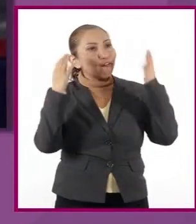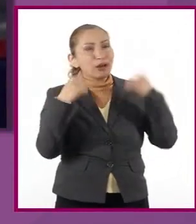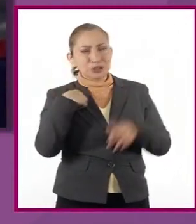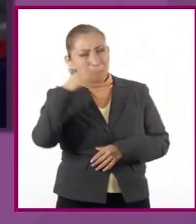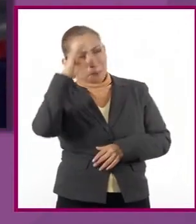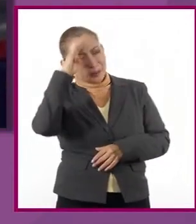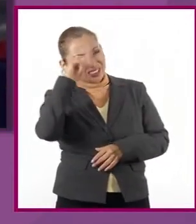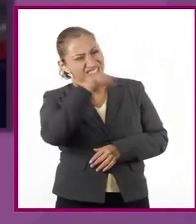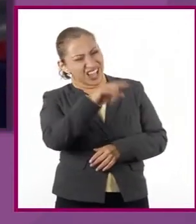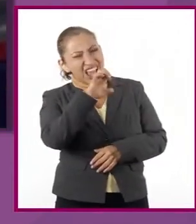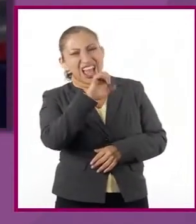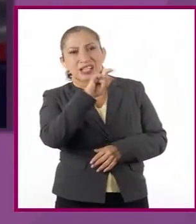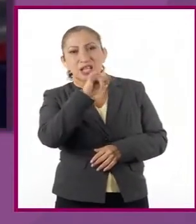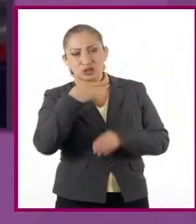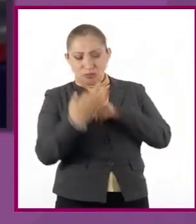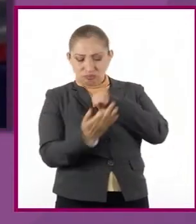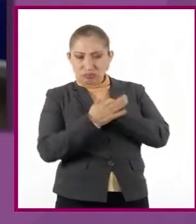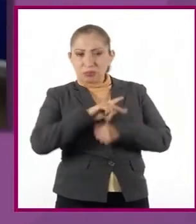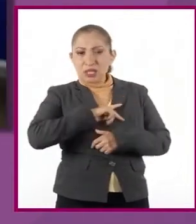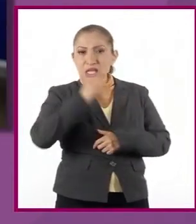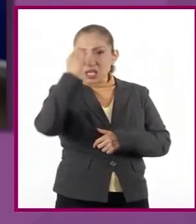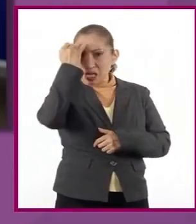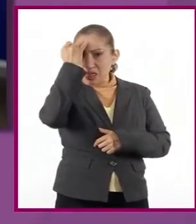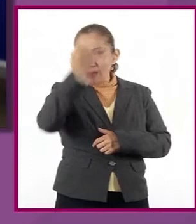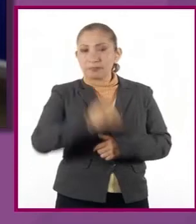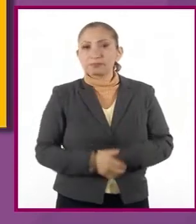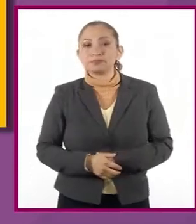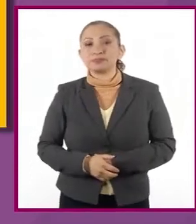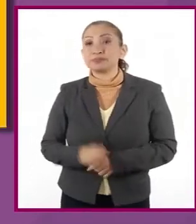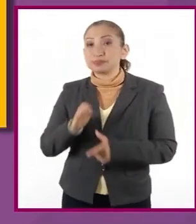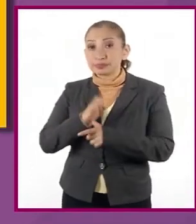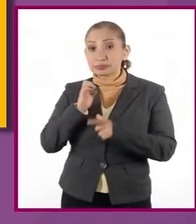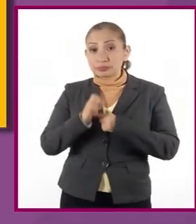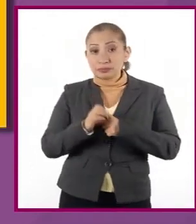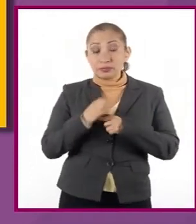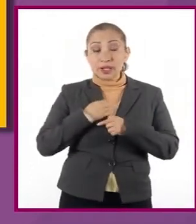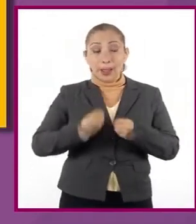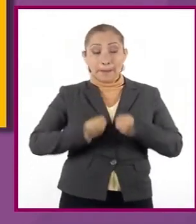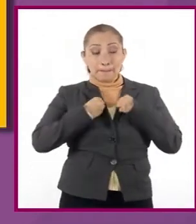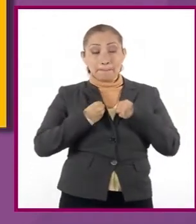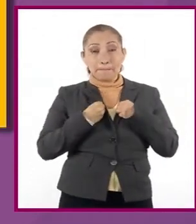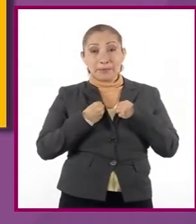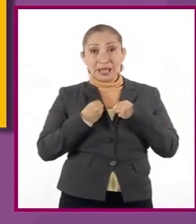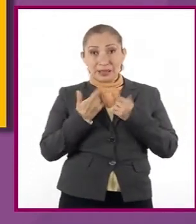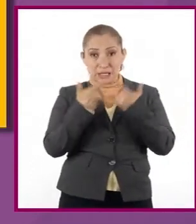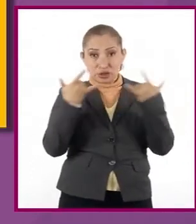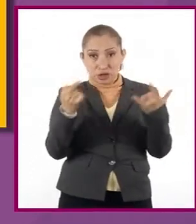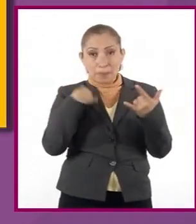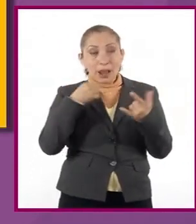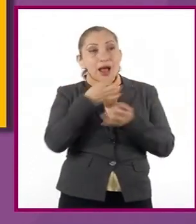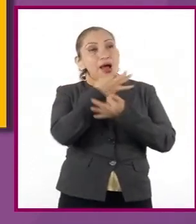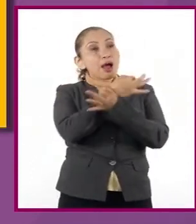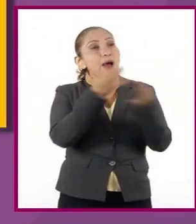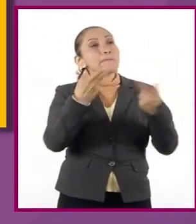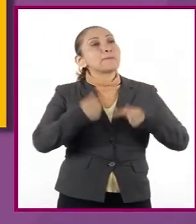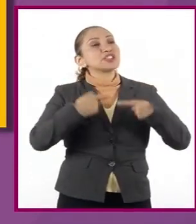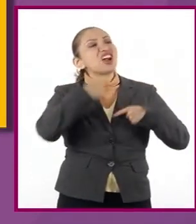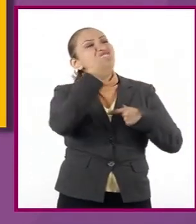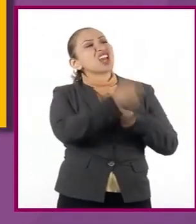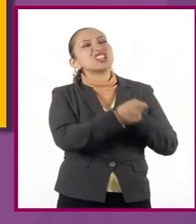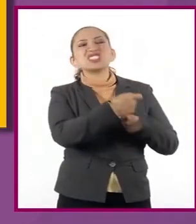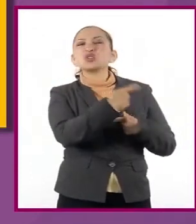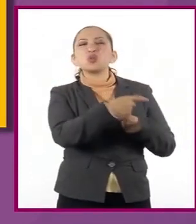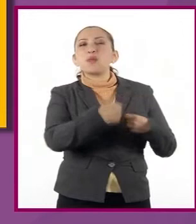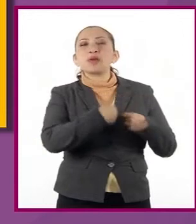hizo pensar en cómo defender mis ideas. Entonces, las biografías se escriben para dar a conocer la vida de las personas y